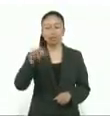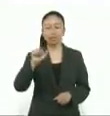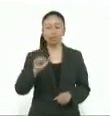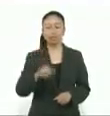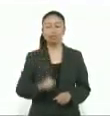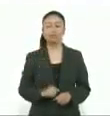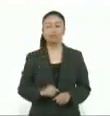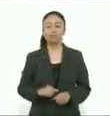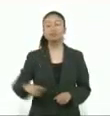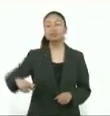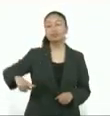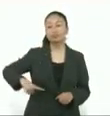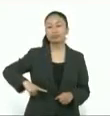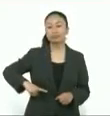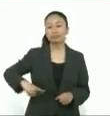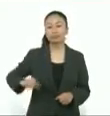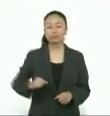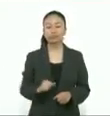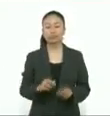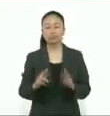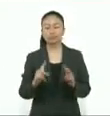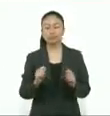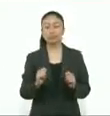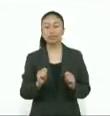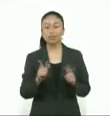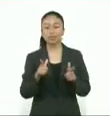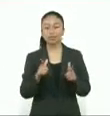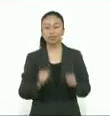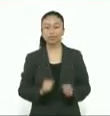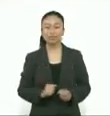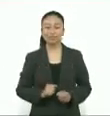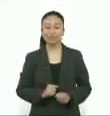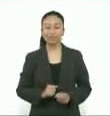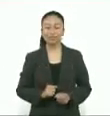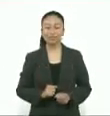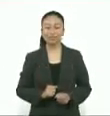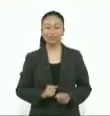a Lorena Cuevas, gobernadora de Tlaxcala,